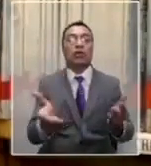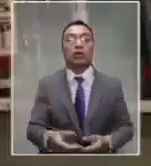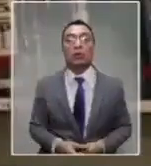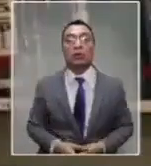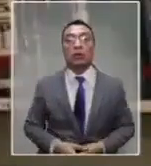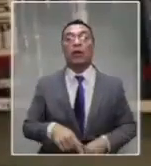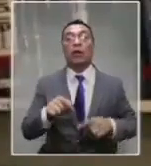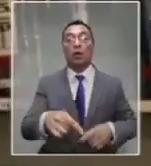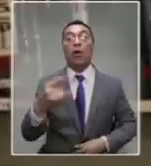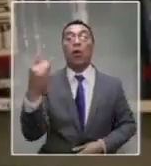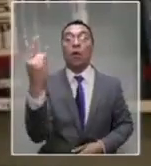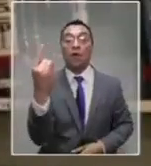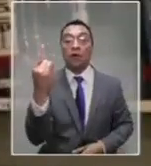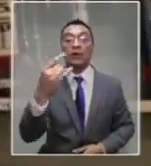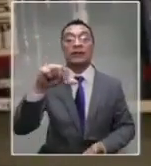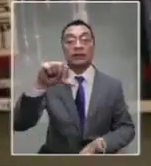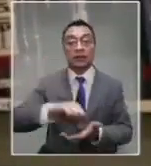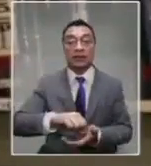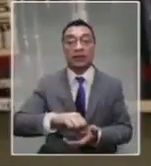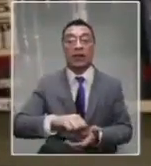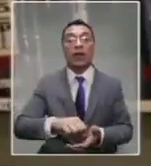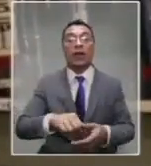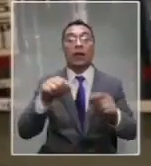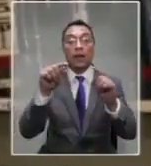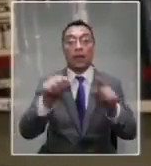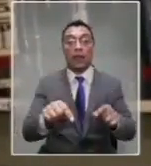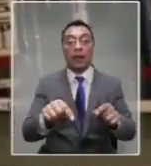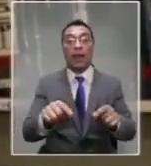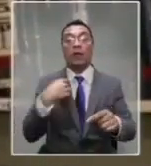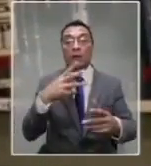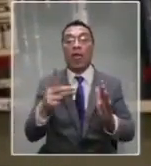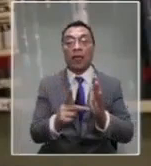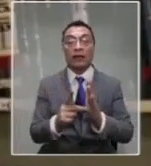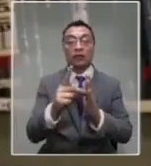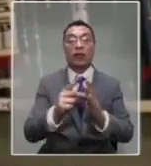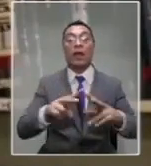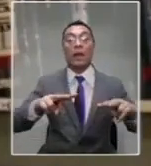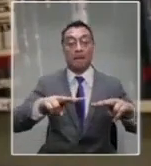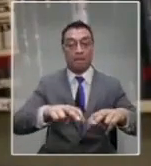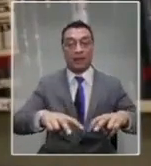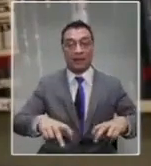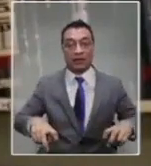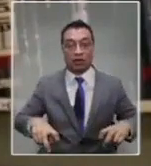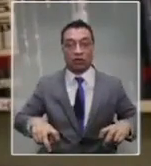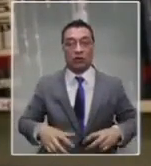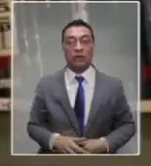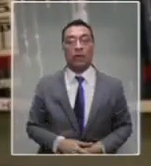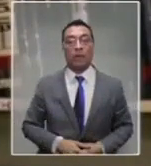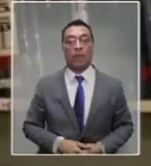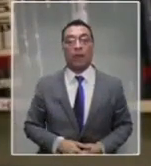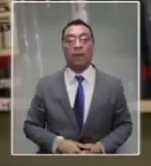institución? Bueno, la Universidad Central ha tomado el fuerte compromiso de desarrollar la investigación.